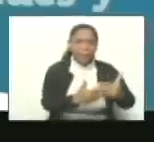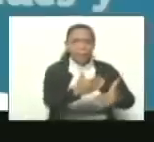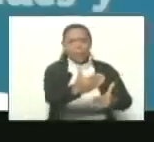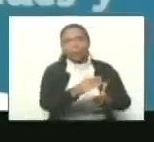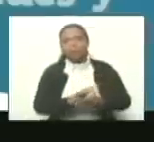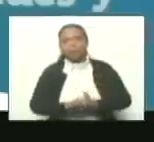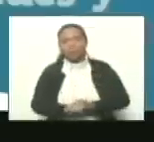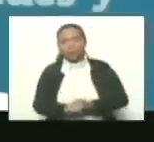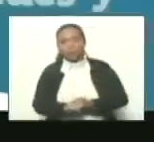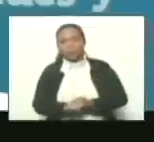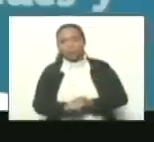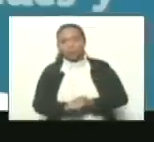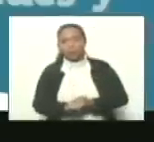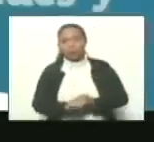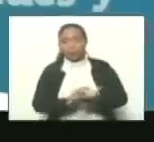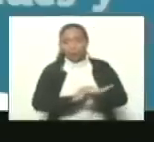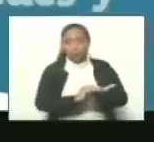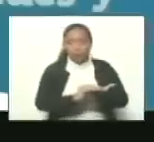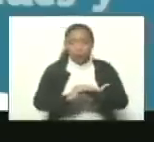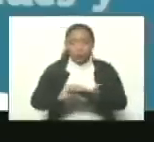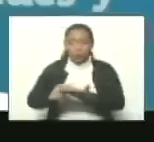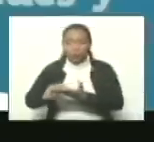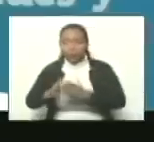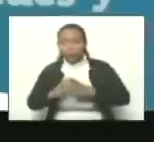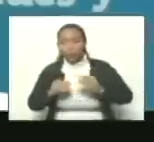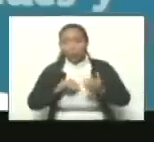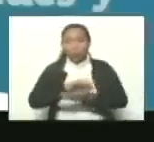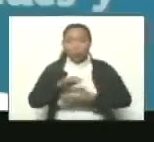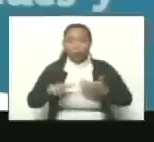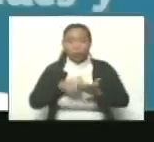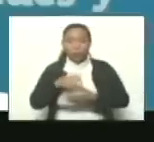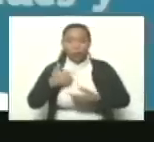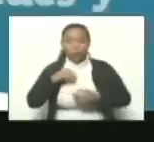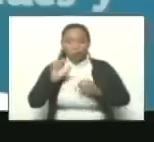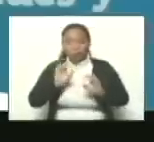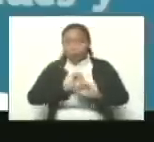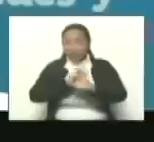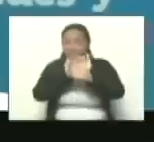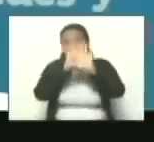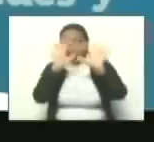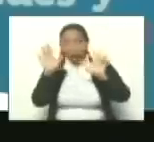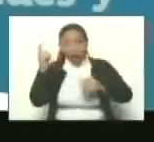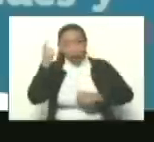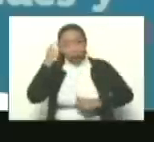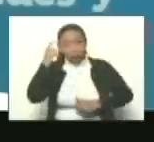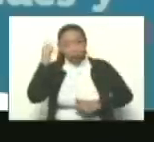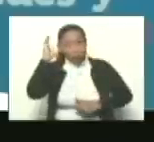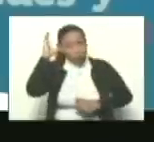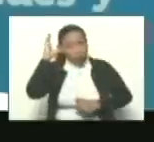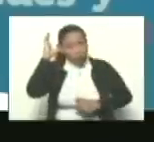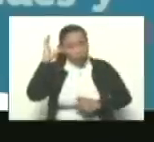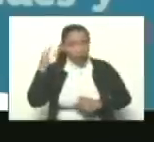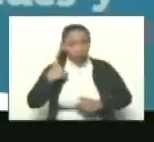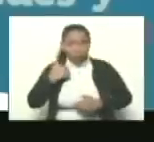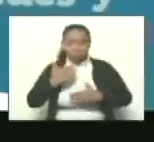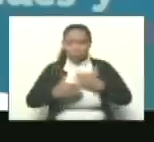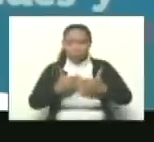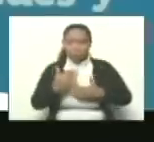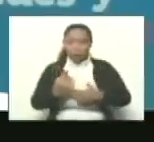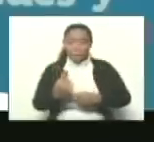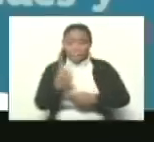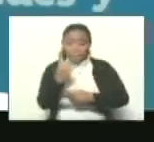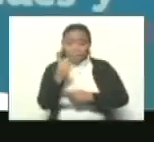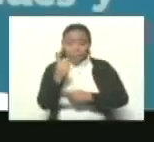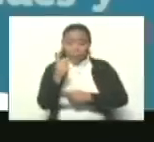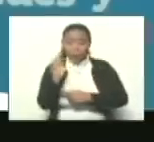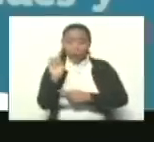progresivamente, en una recuperación cierta, con los pies sobre la tierra. Nosotros hemos crecido en el primer semestre de